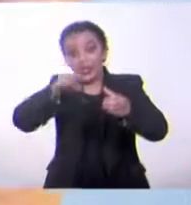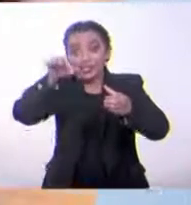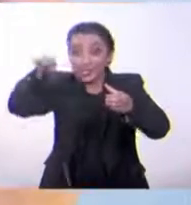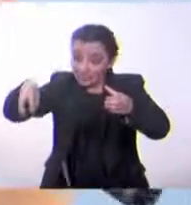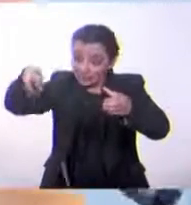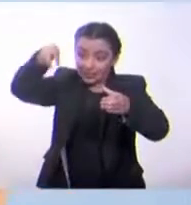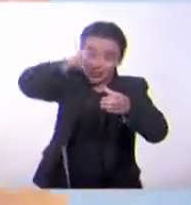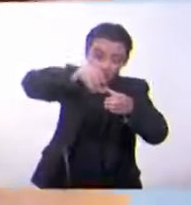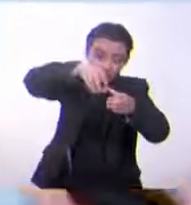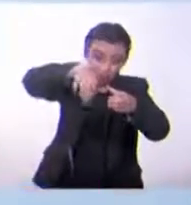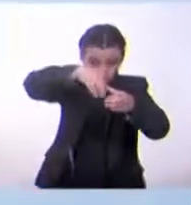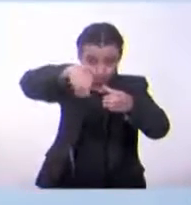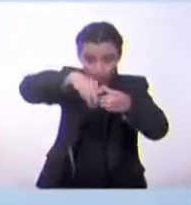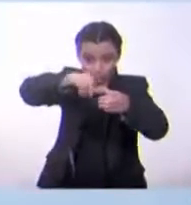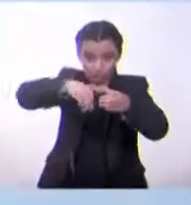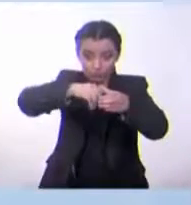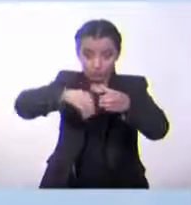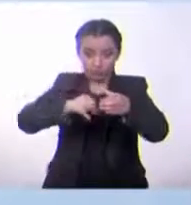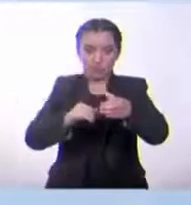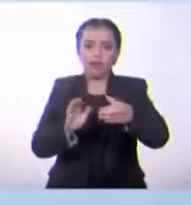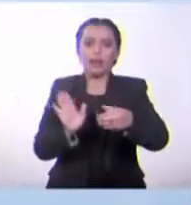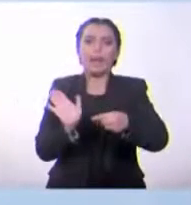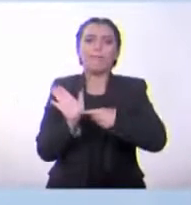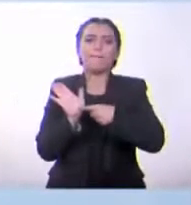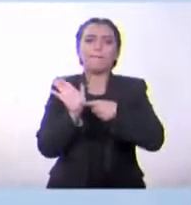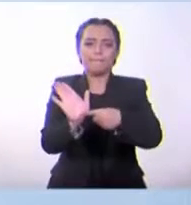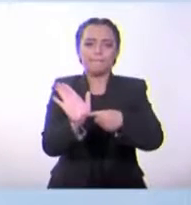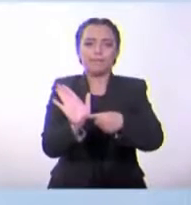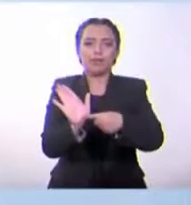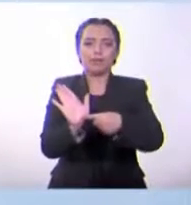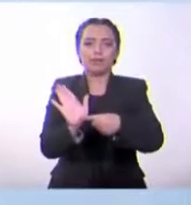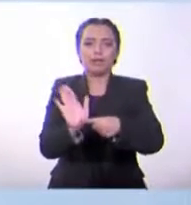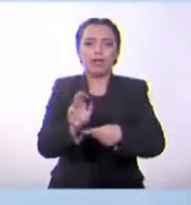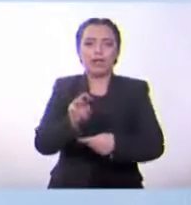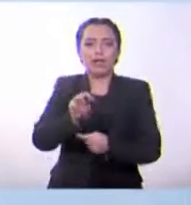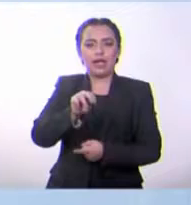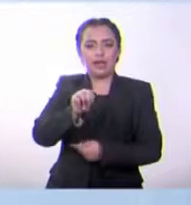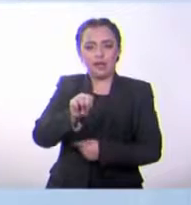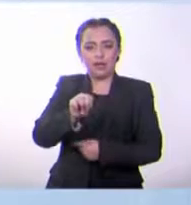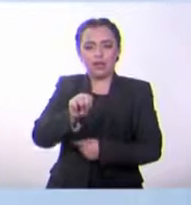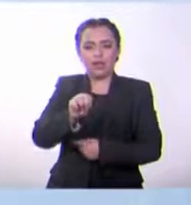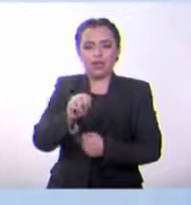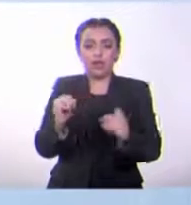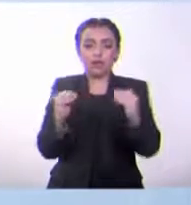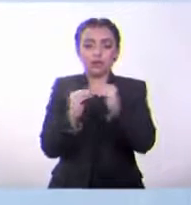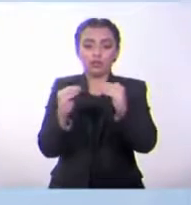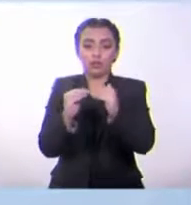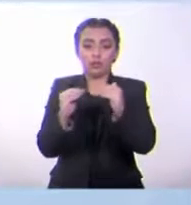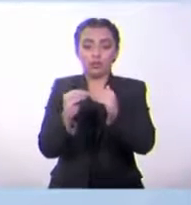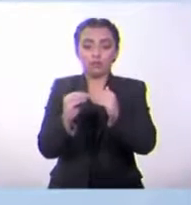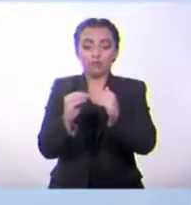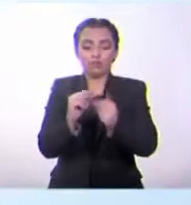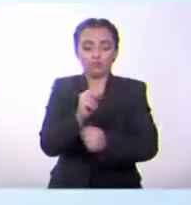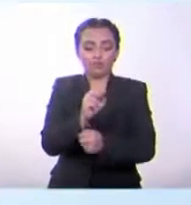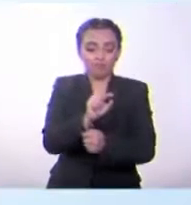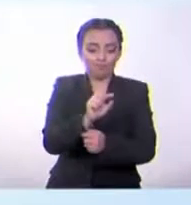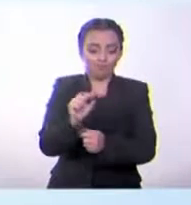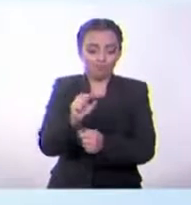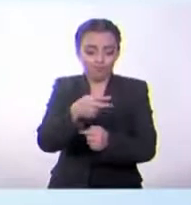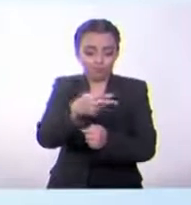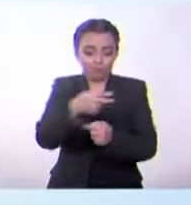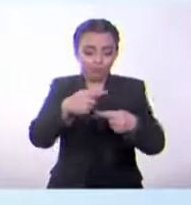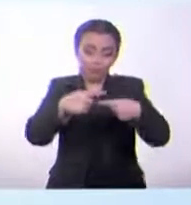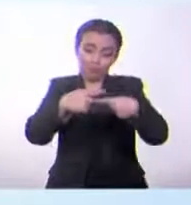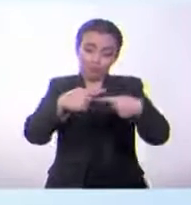La molaridad es igual a los moles de soluto entre los litros de disolución.